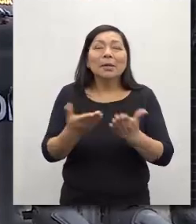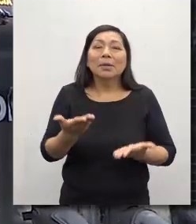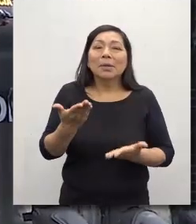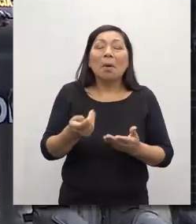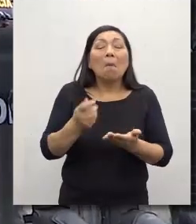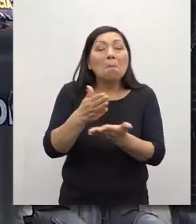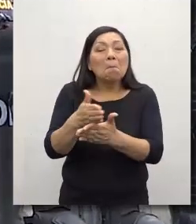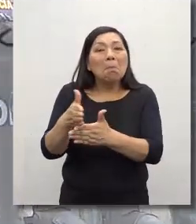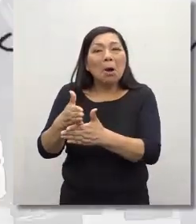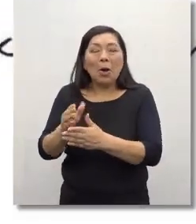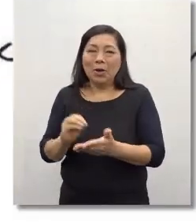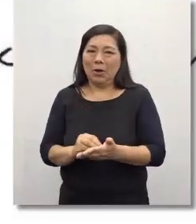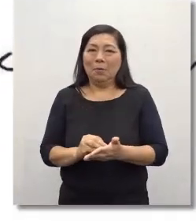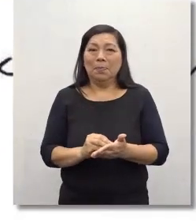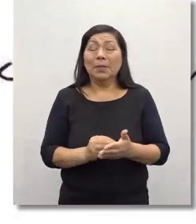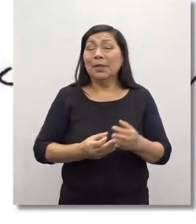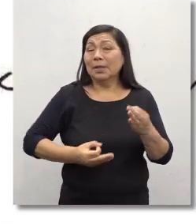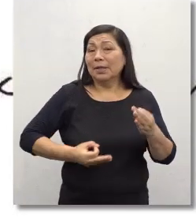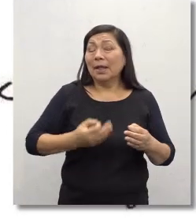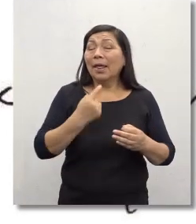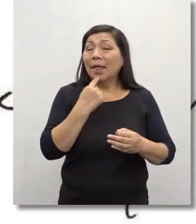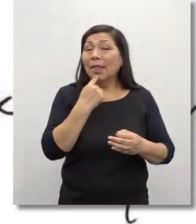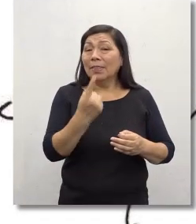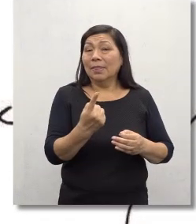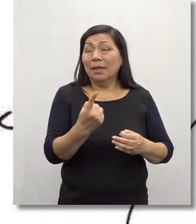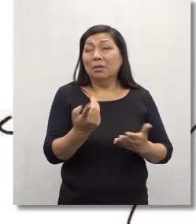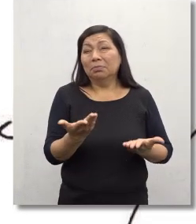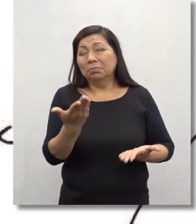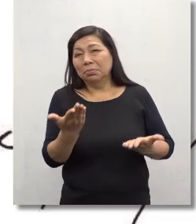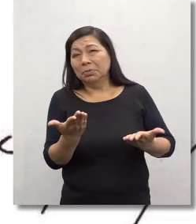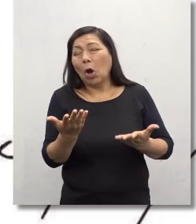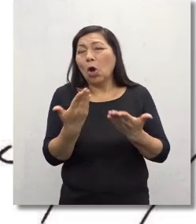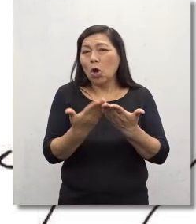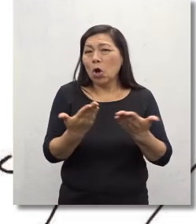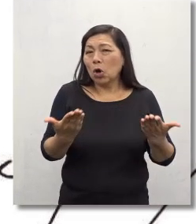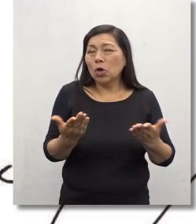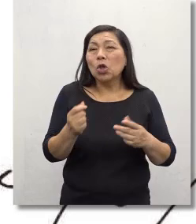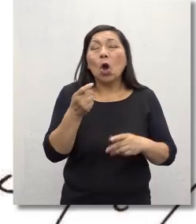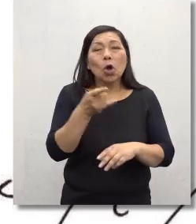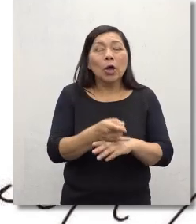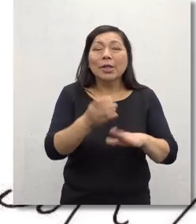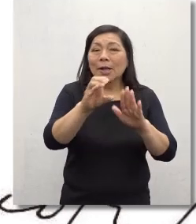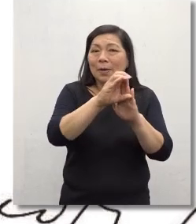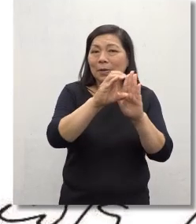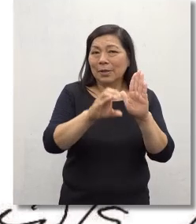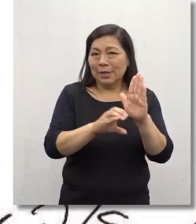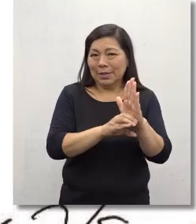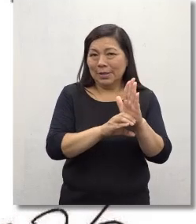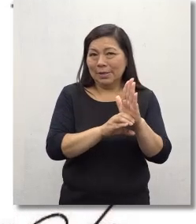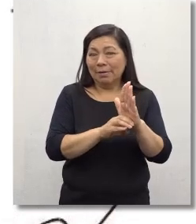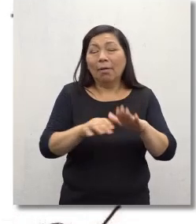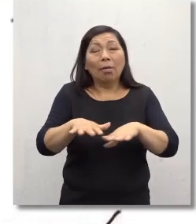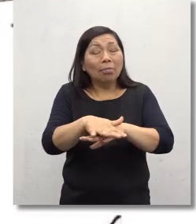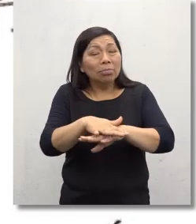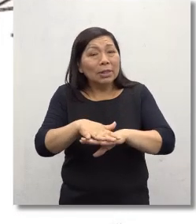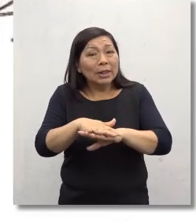ser desproporcionados. La sentencia declara un estado de cosas inconstitucional respecto del tratamiento